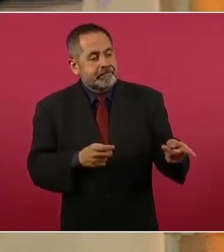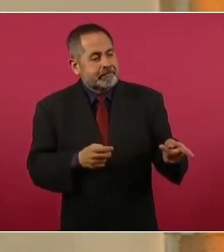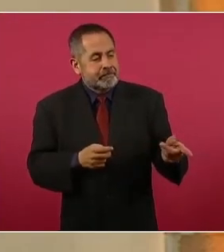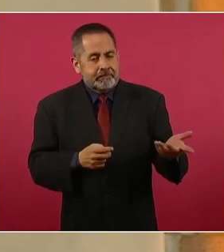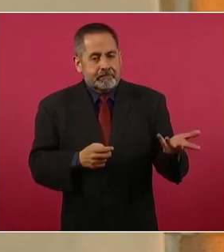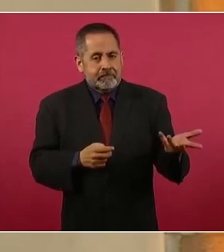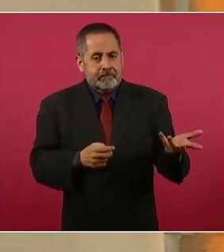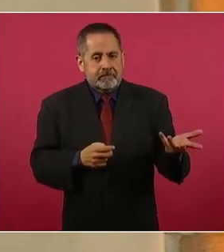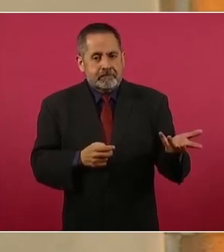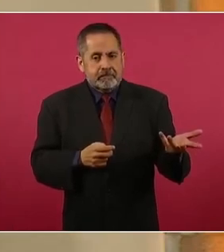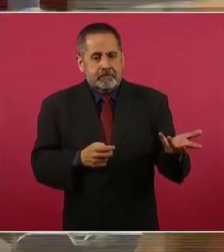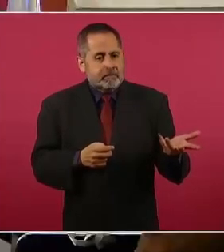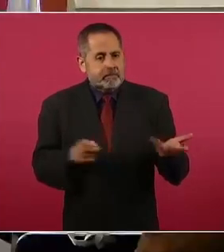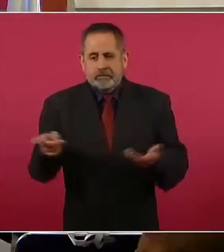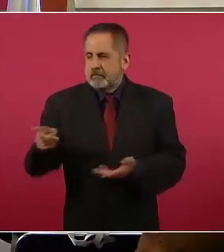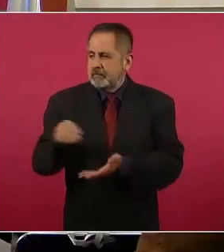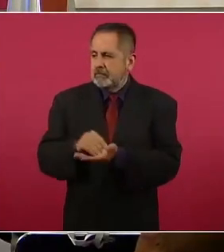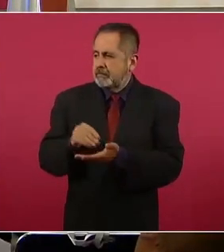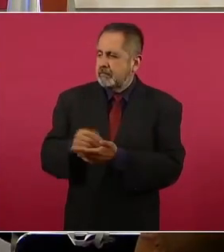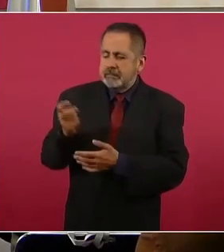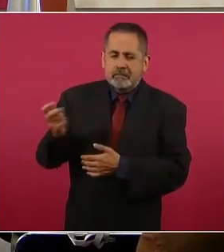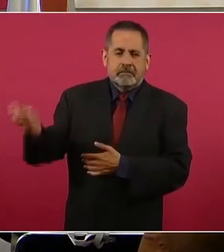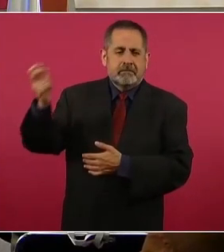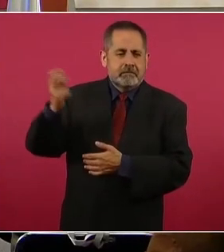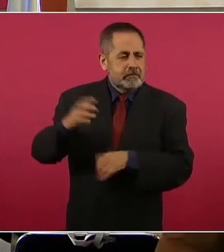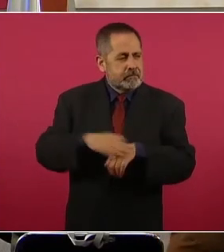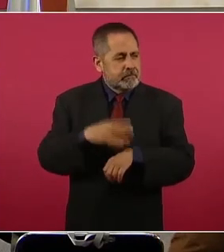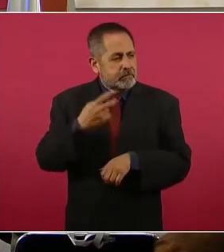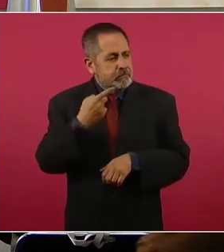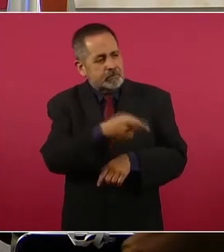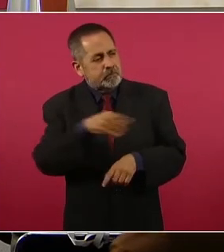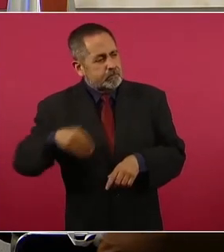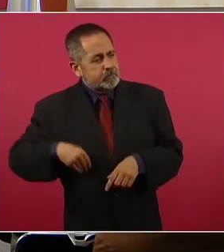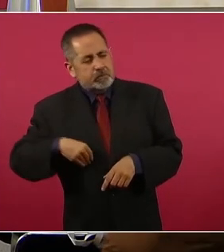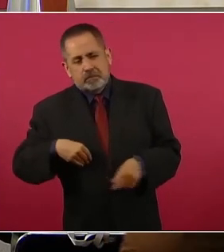y estimula que esto ocurra.